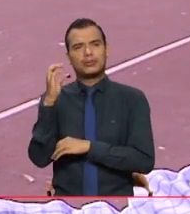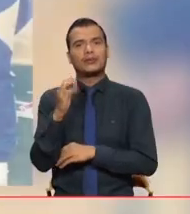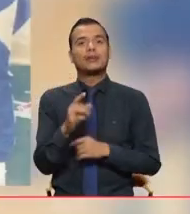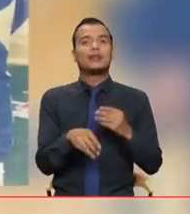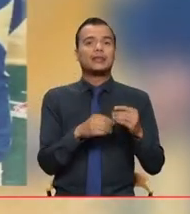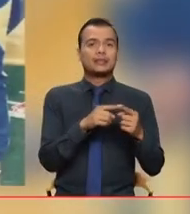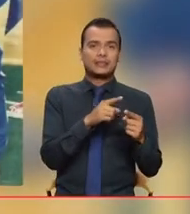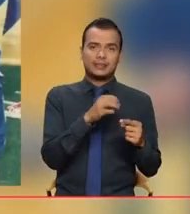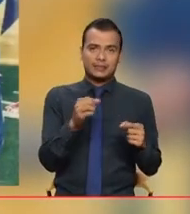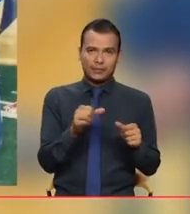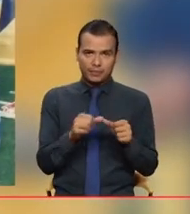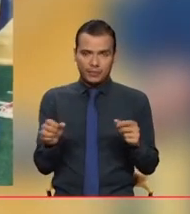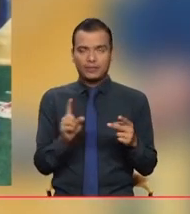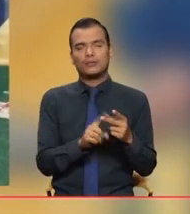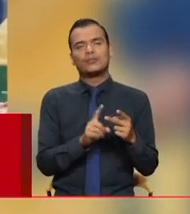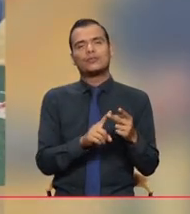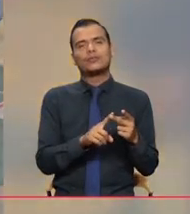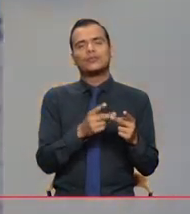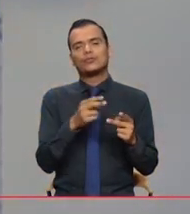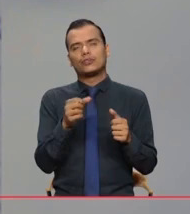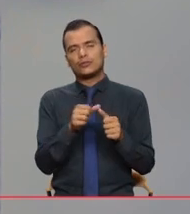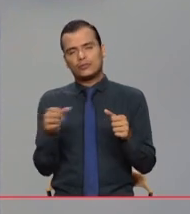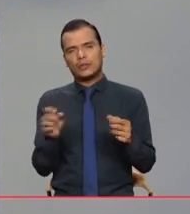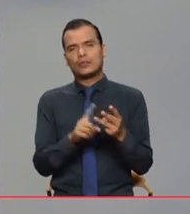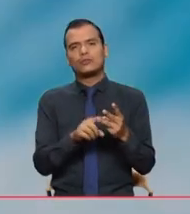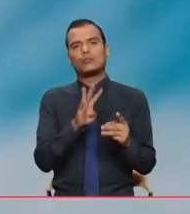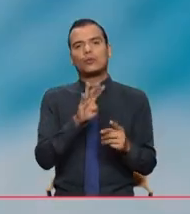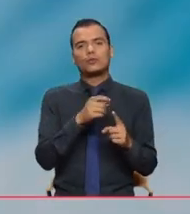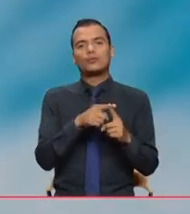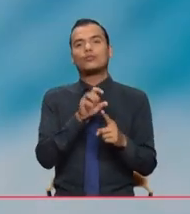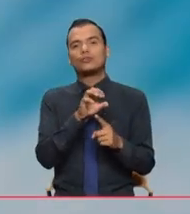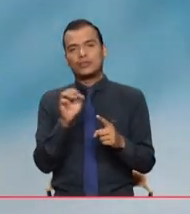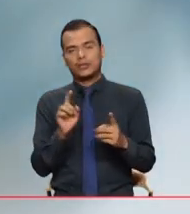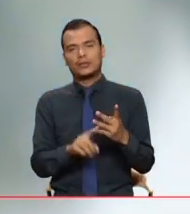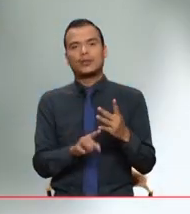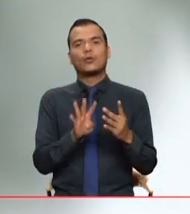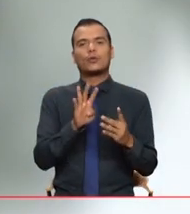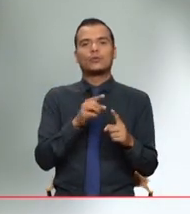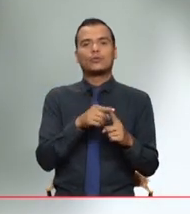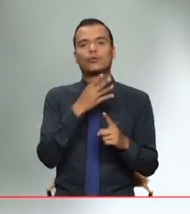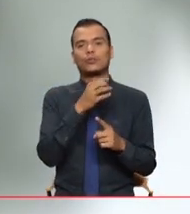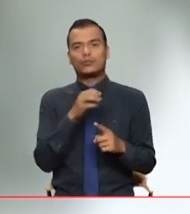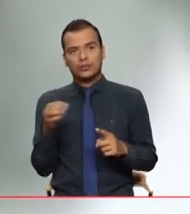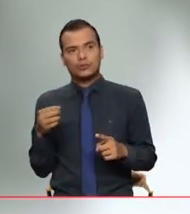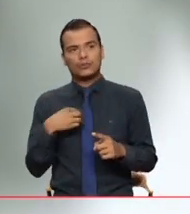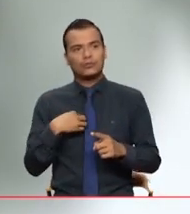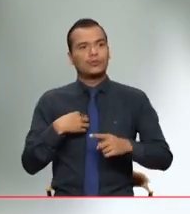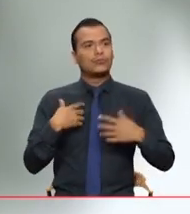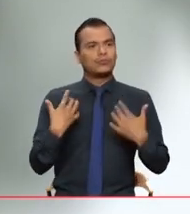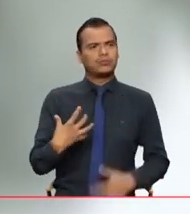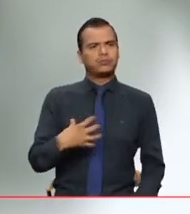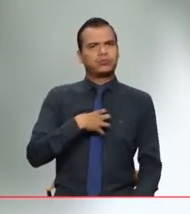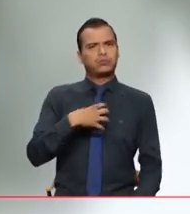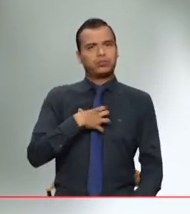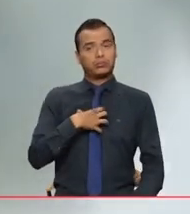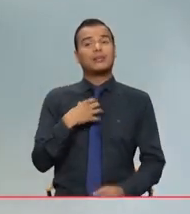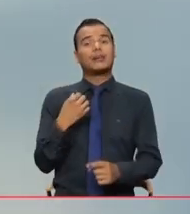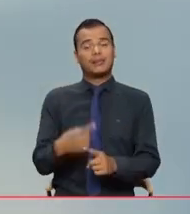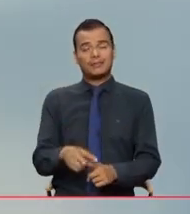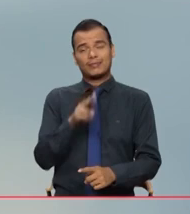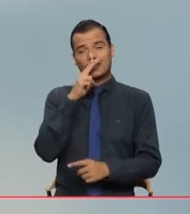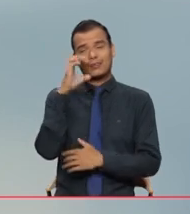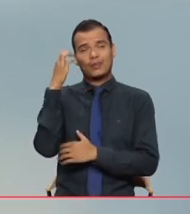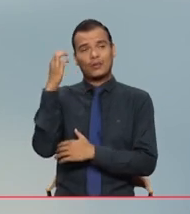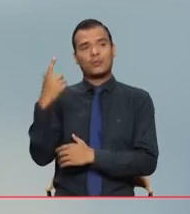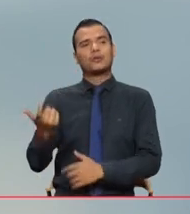200, récord de 4x100 y 4x400. Todavía ostento el récord nacional de Juegos Nacionales. Así de amplio